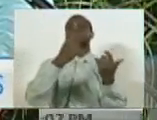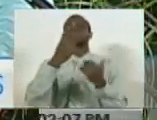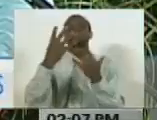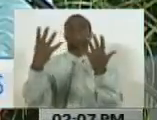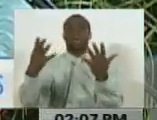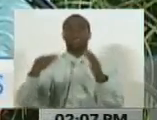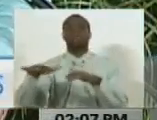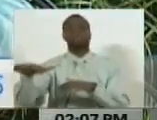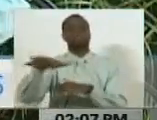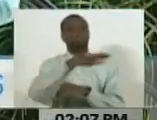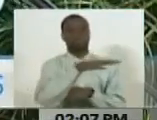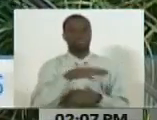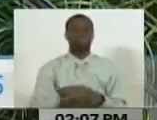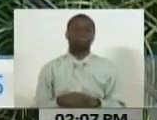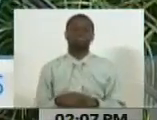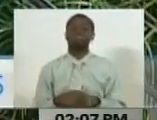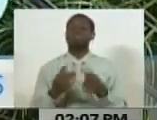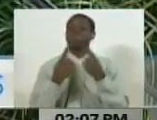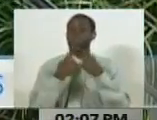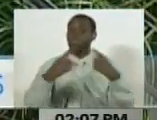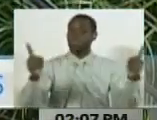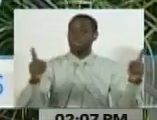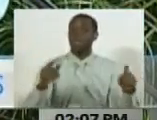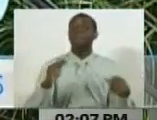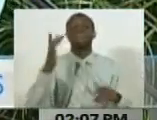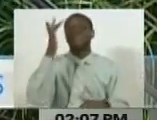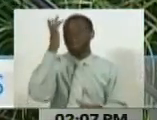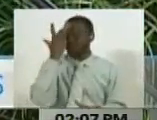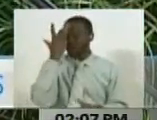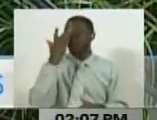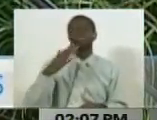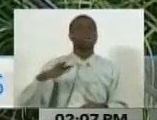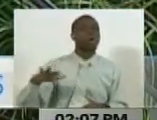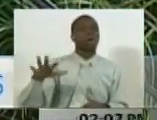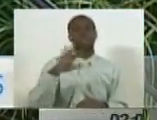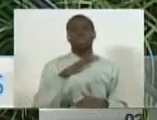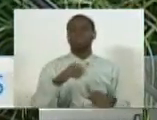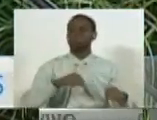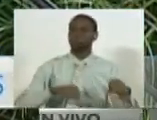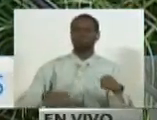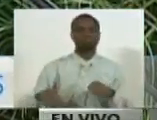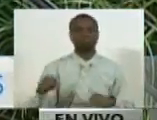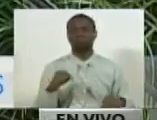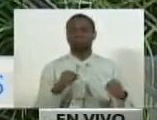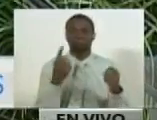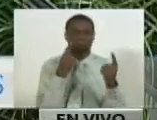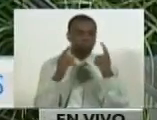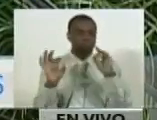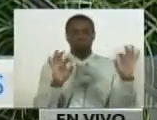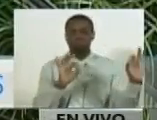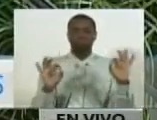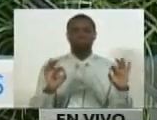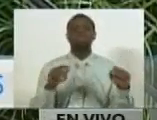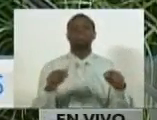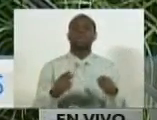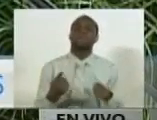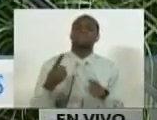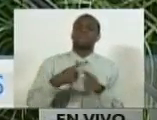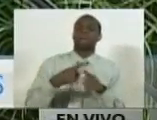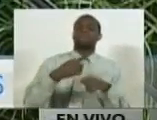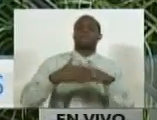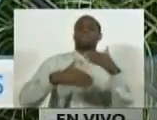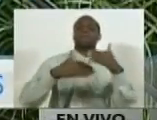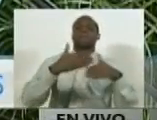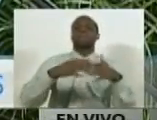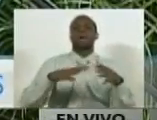Anuncio que todo el mes de febrero vamos a estar activados y vamos a ir multiplicando el número